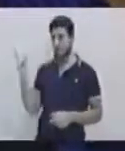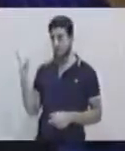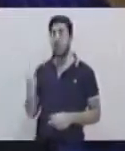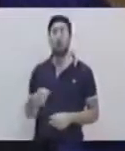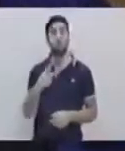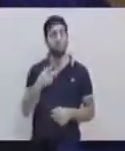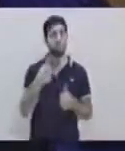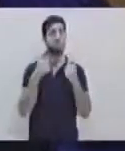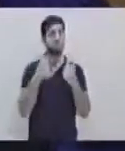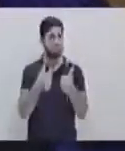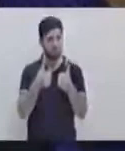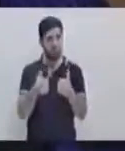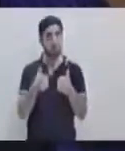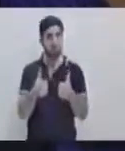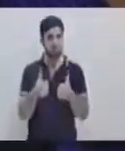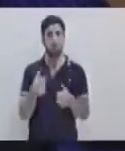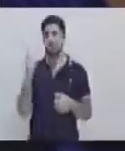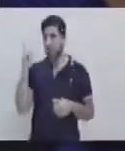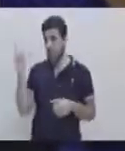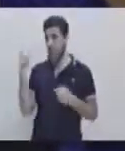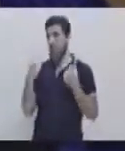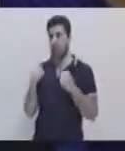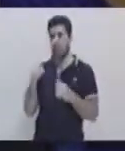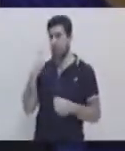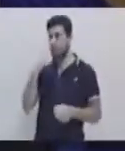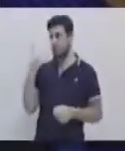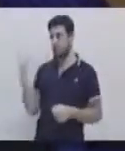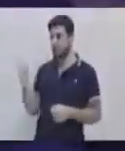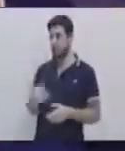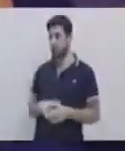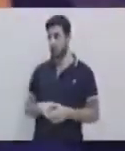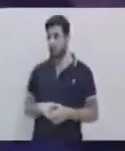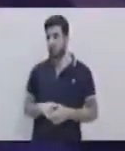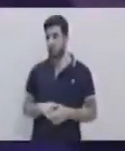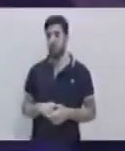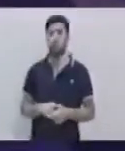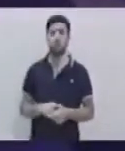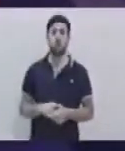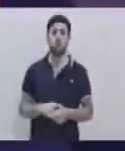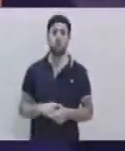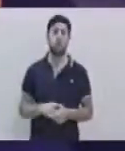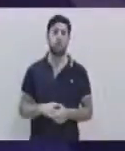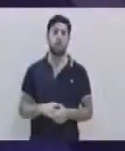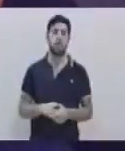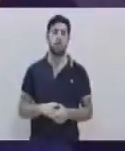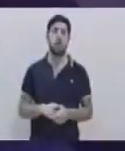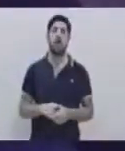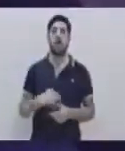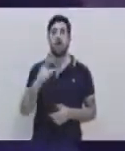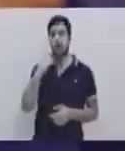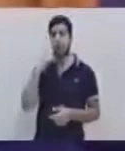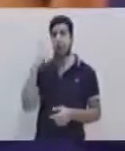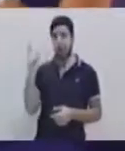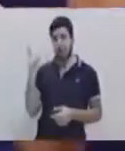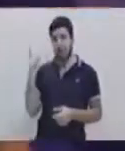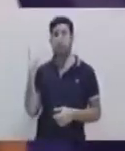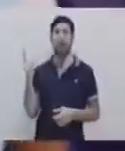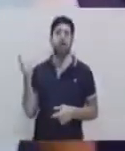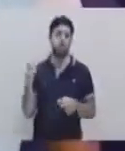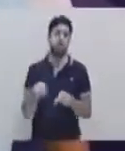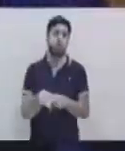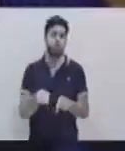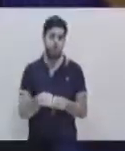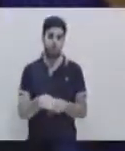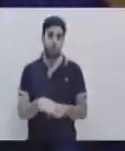Excelente. Yo sé que lo estás haciendo muy bien. Yo lo haría de esta manera. ¡Ay, qué dolor!